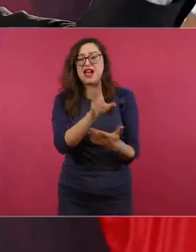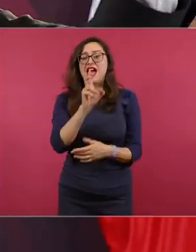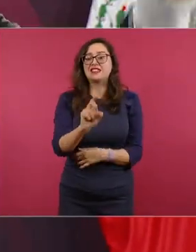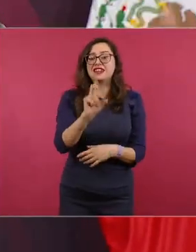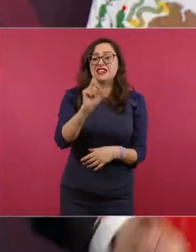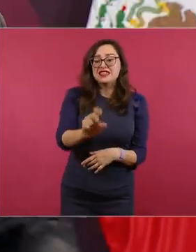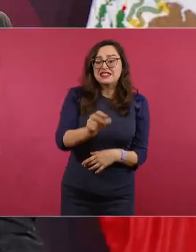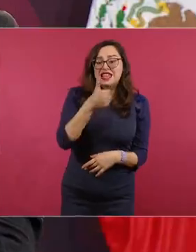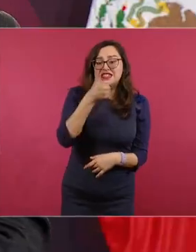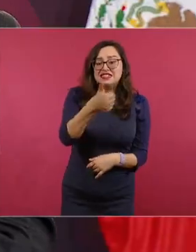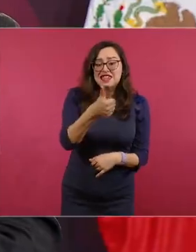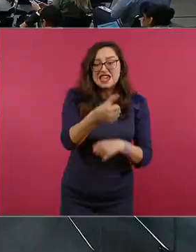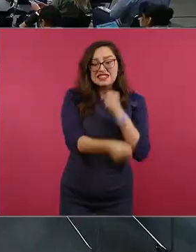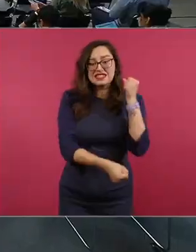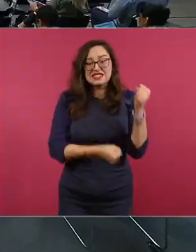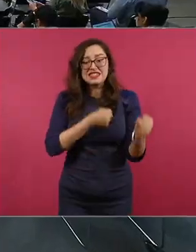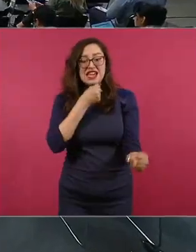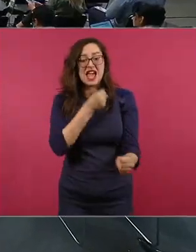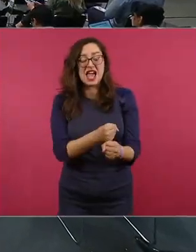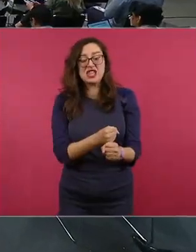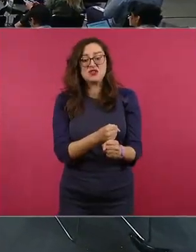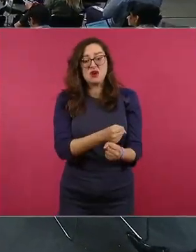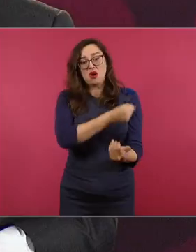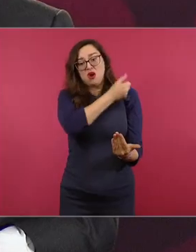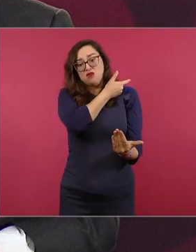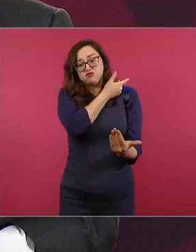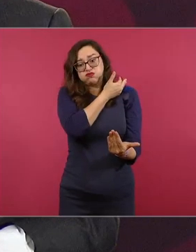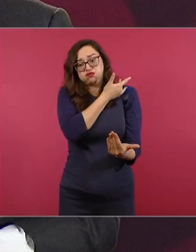de periodo neoliberal